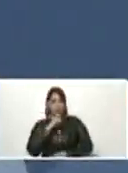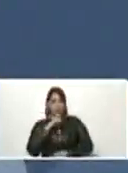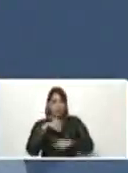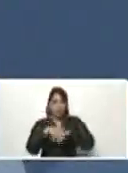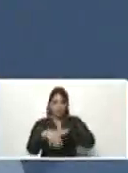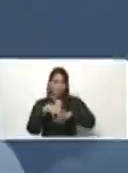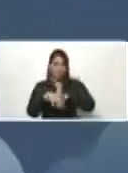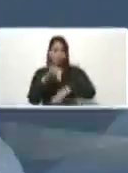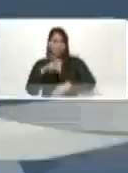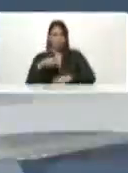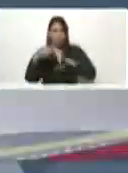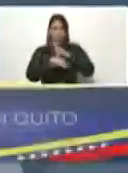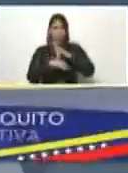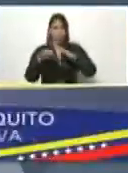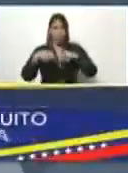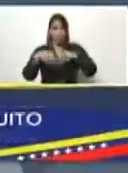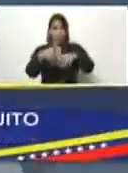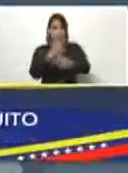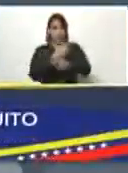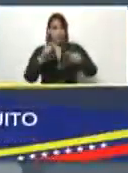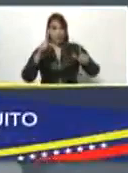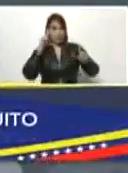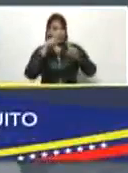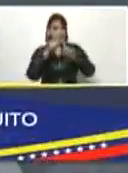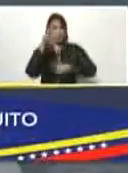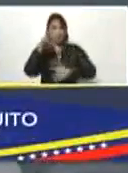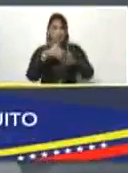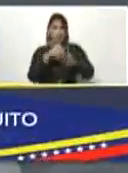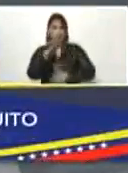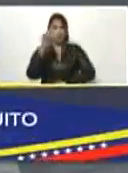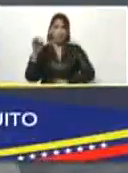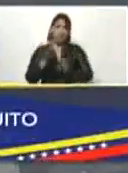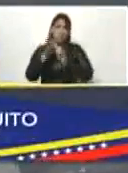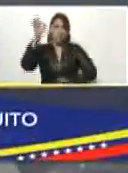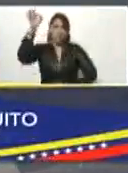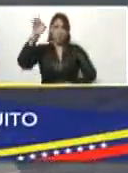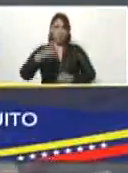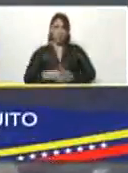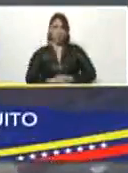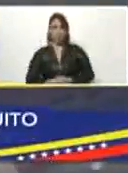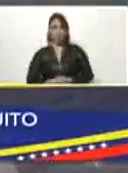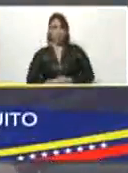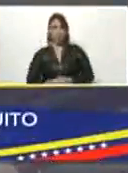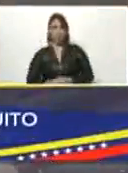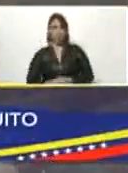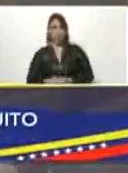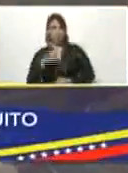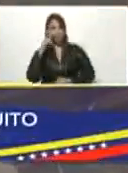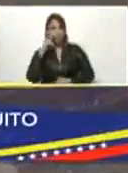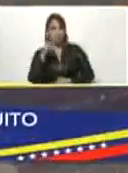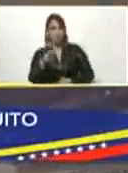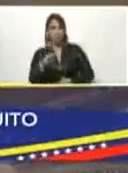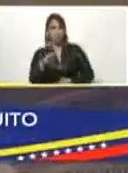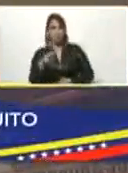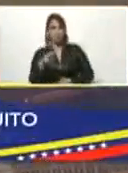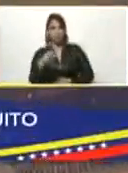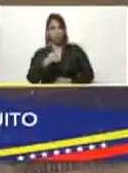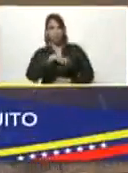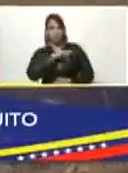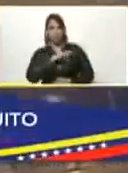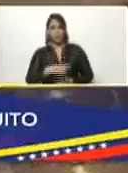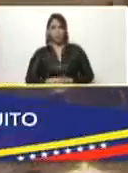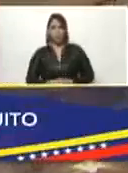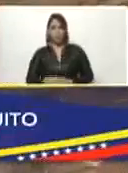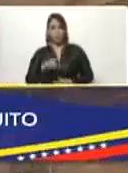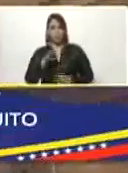profundos. Cuando el ejército libertador alcanza los 3.500 metros de altura, son vistos por los realistas y de